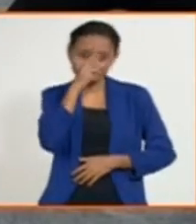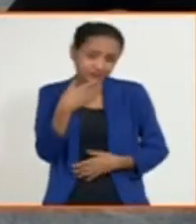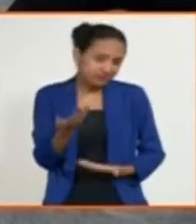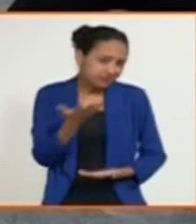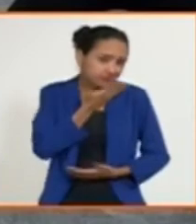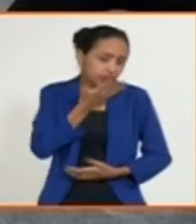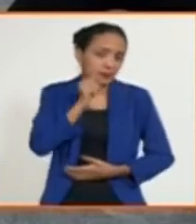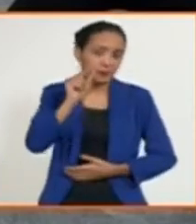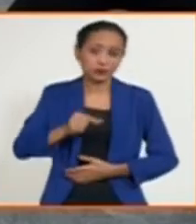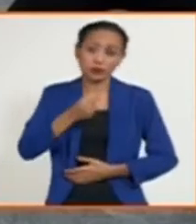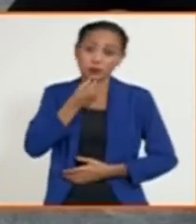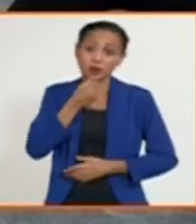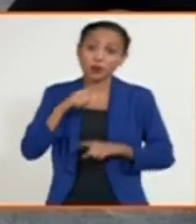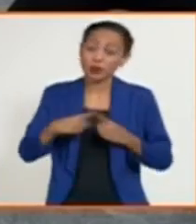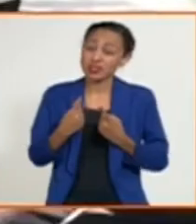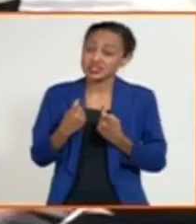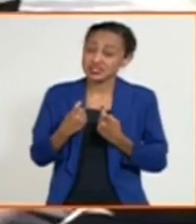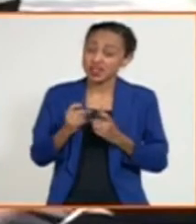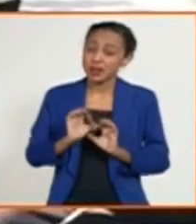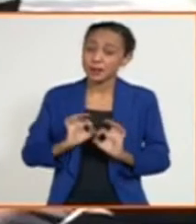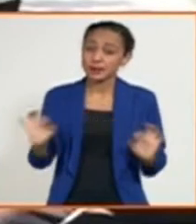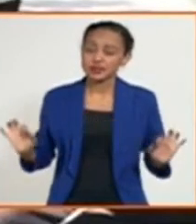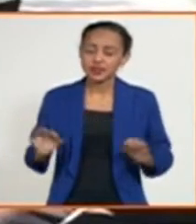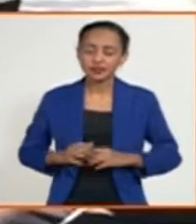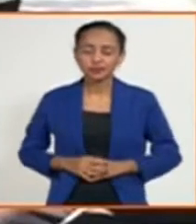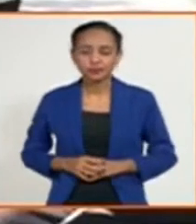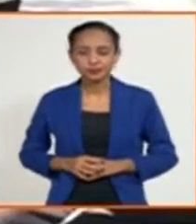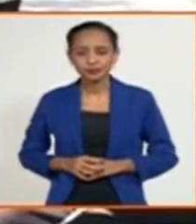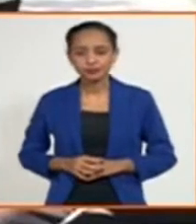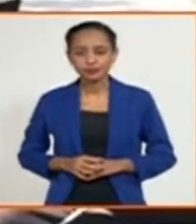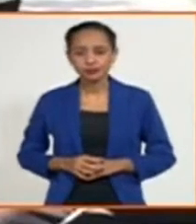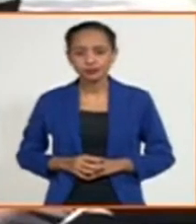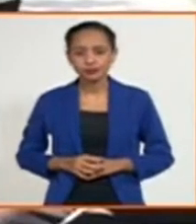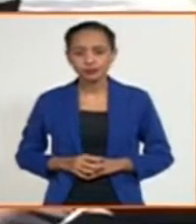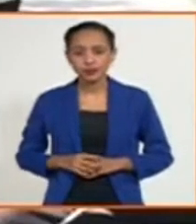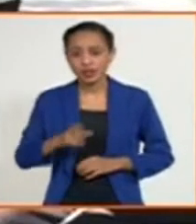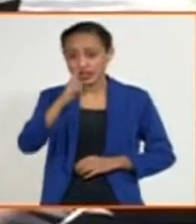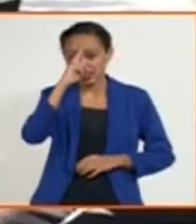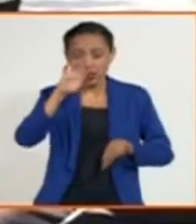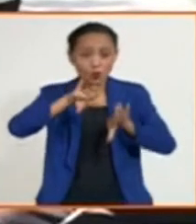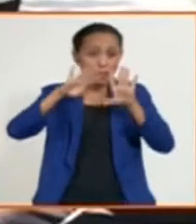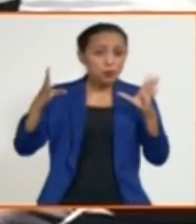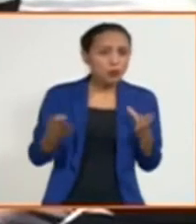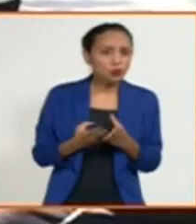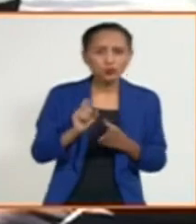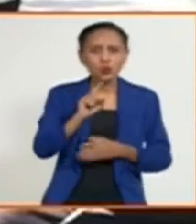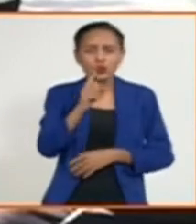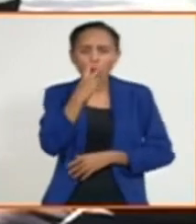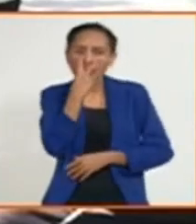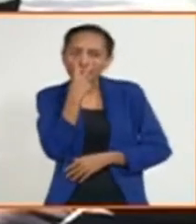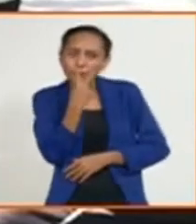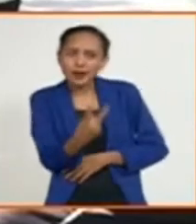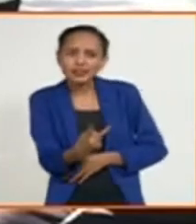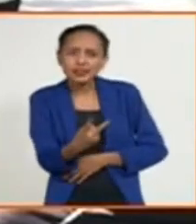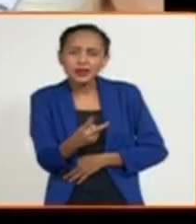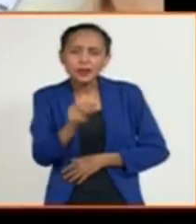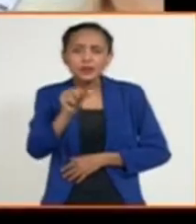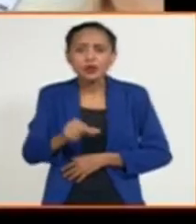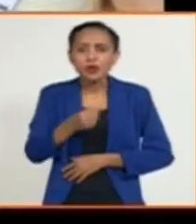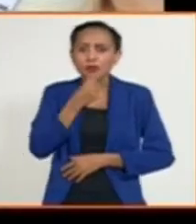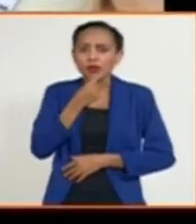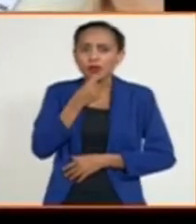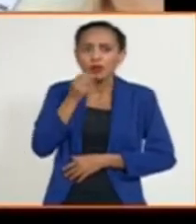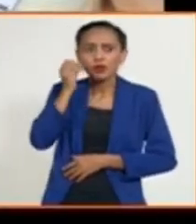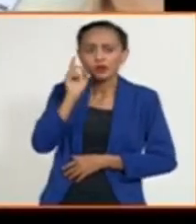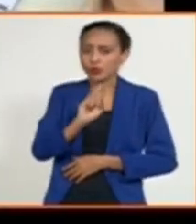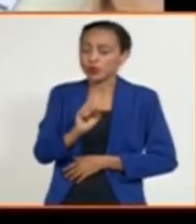es decir, los sistemas de salud del mundo, cuando se concibieron, no se concibieron para atender personas mayores y se están readaptando en todo el mundo. Y